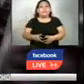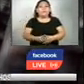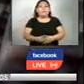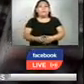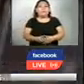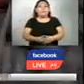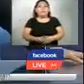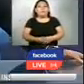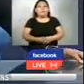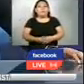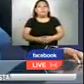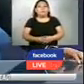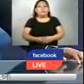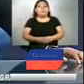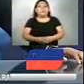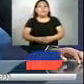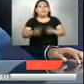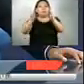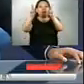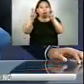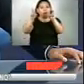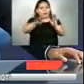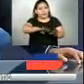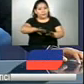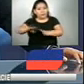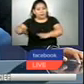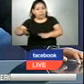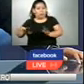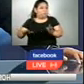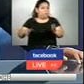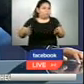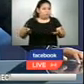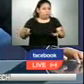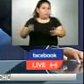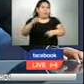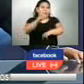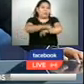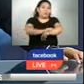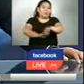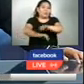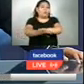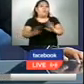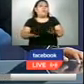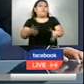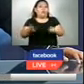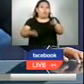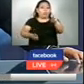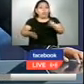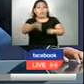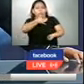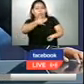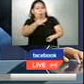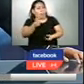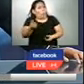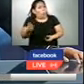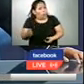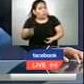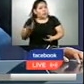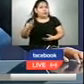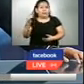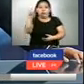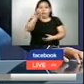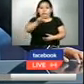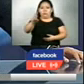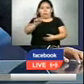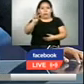Hechos. En otros temas, las detenciones por conducción peligrosa han disminuido durante las primeras dos